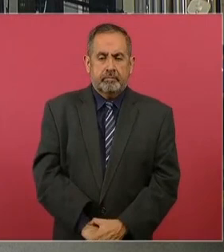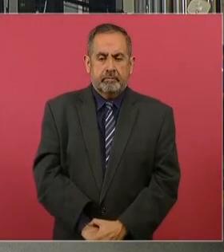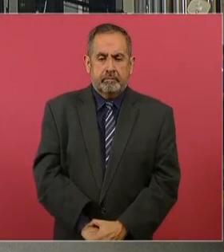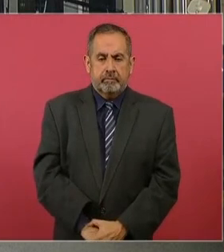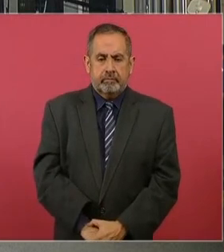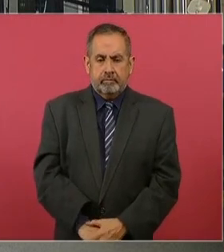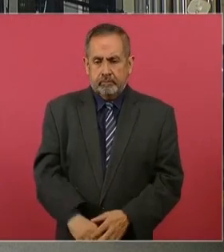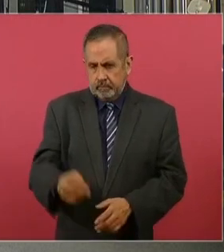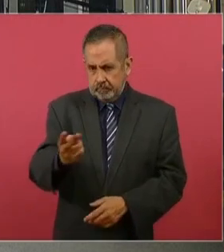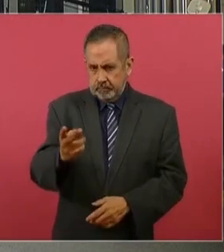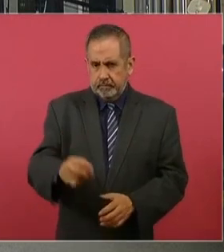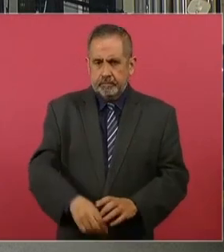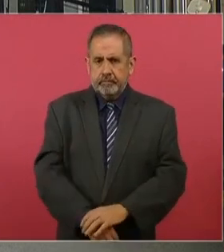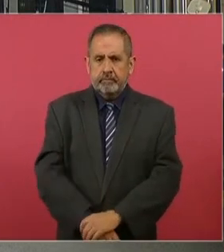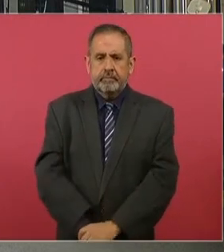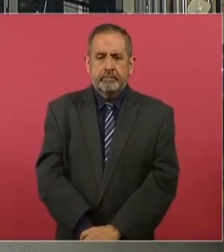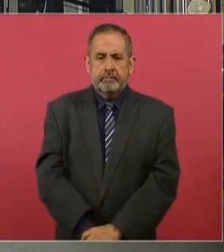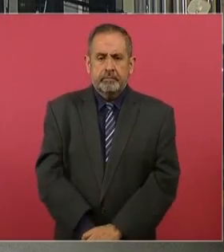Ustedes dos.